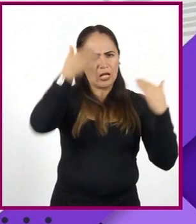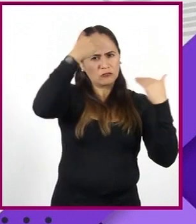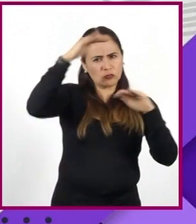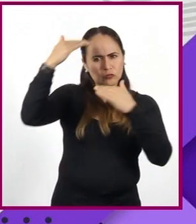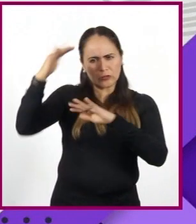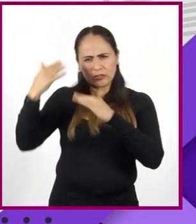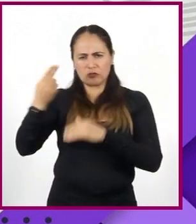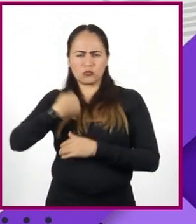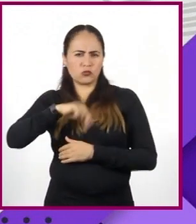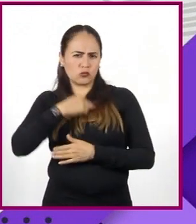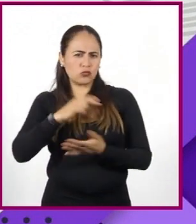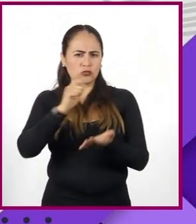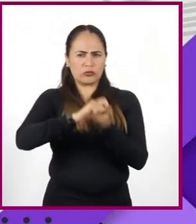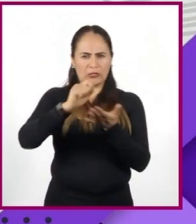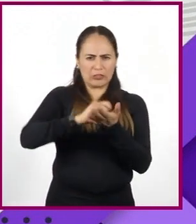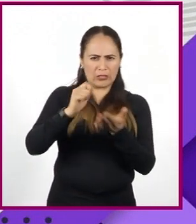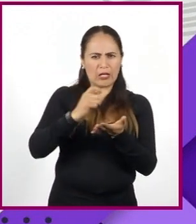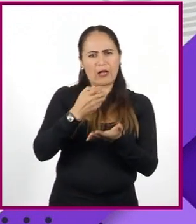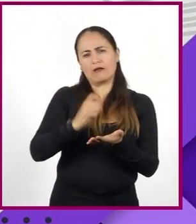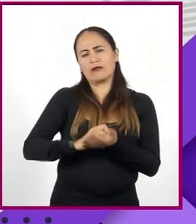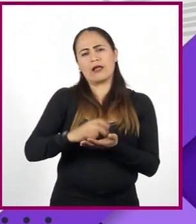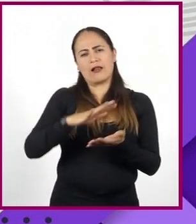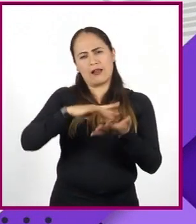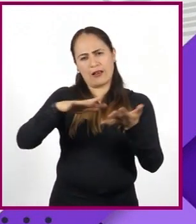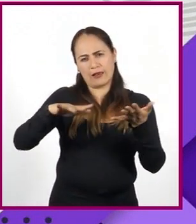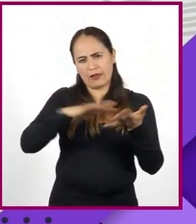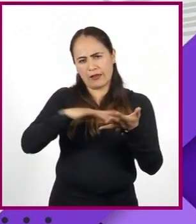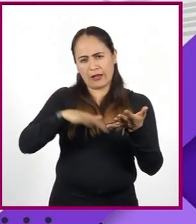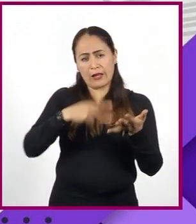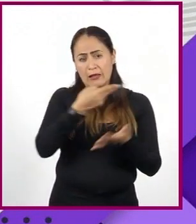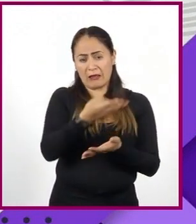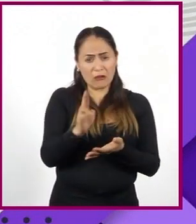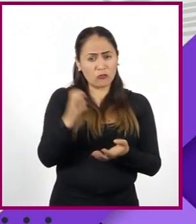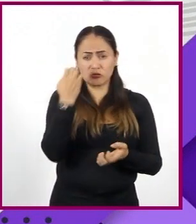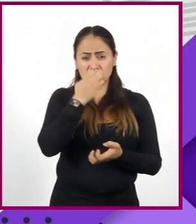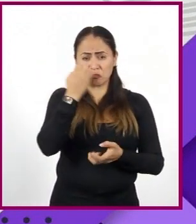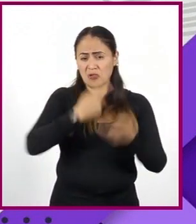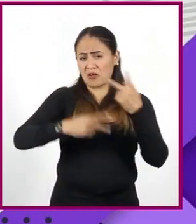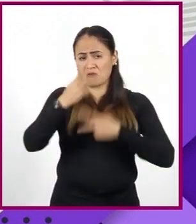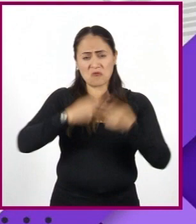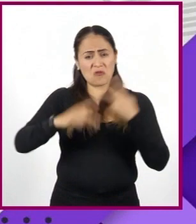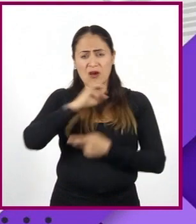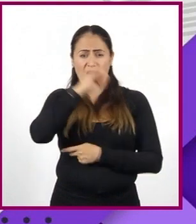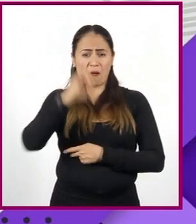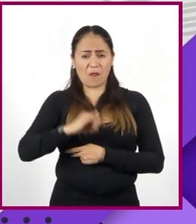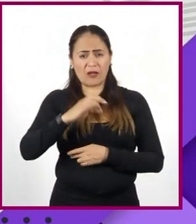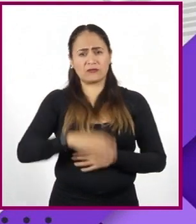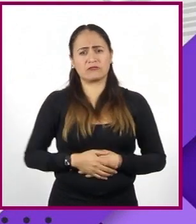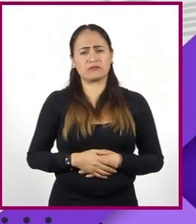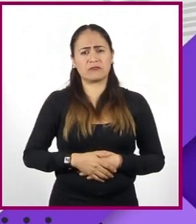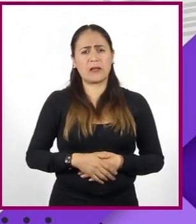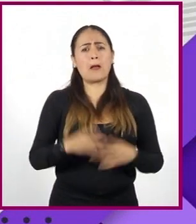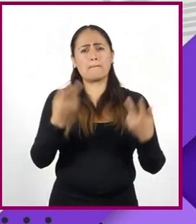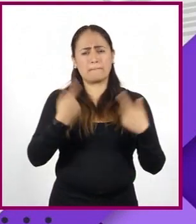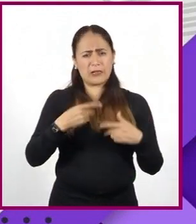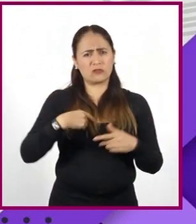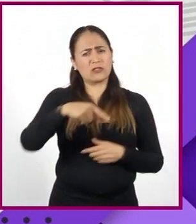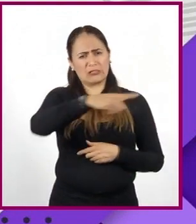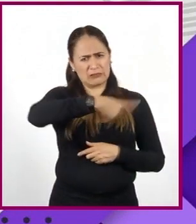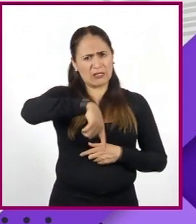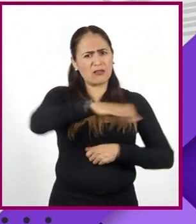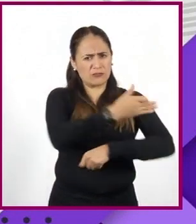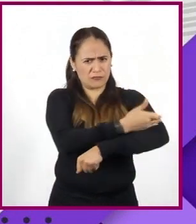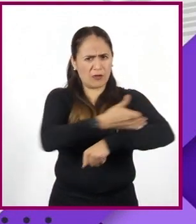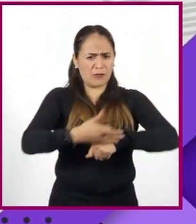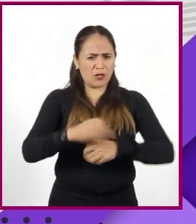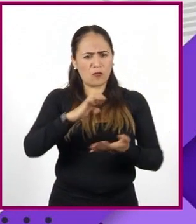nuestra comunidad, porque ellos nunca pudieron ir a la escuela. La mayoría son de nuestra familia. Yo le enseño